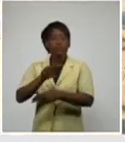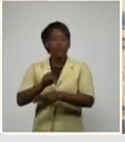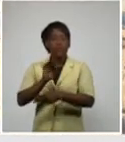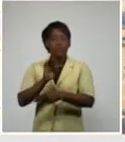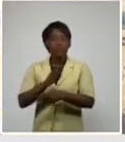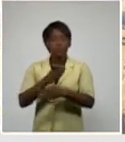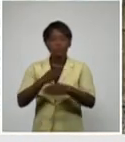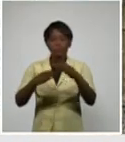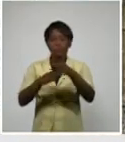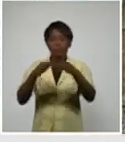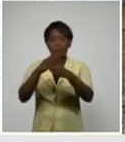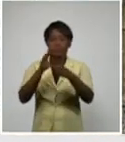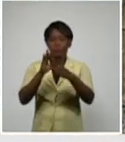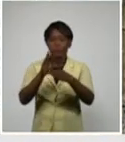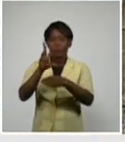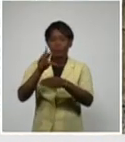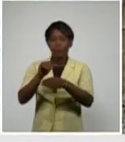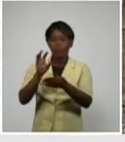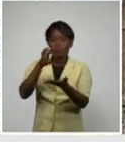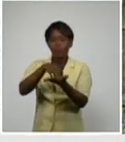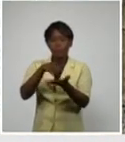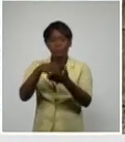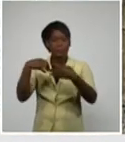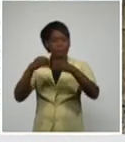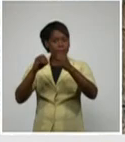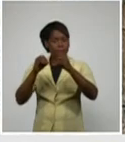laboratorio, conectándola a la red de acueducto